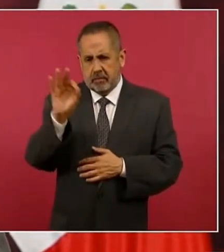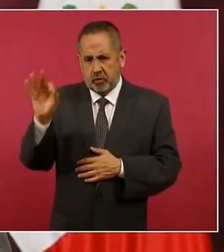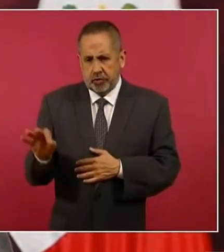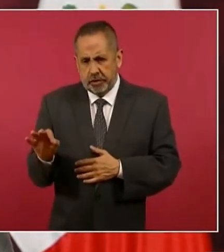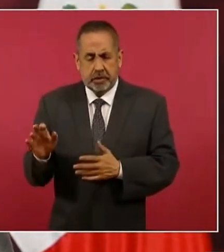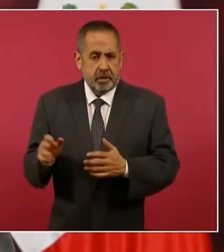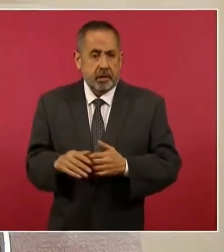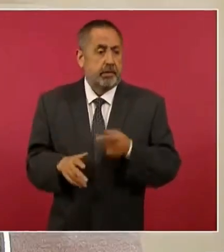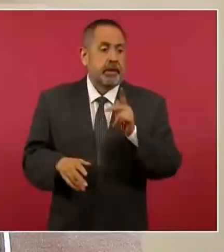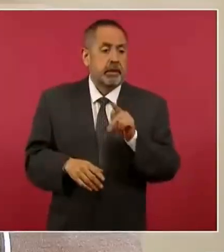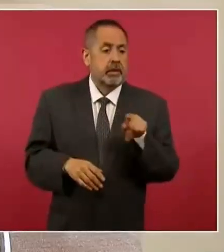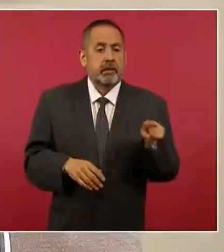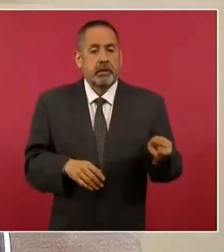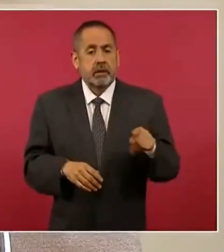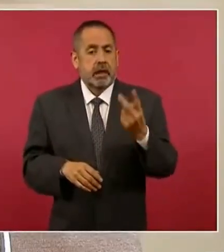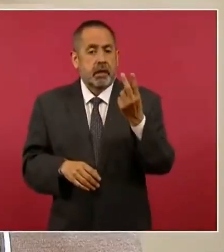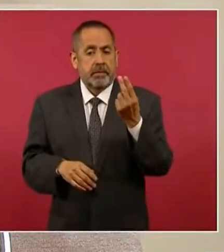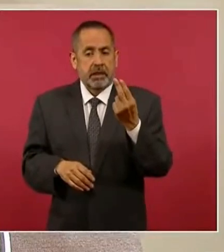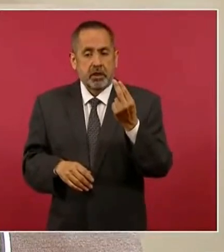pero